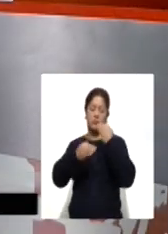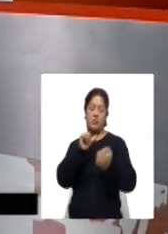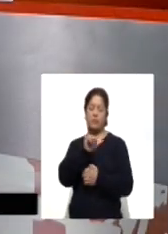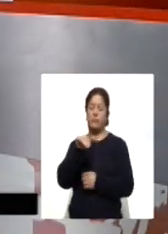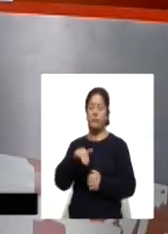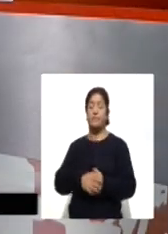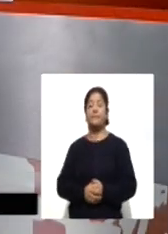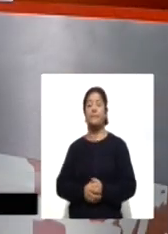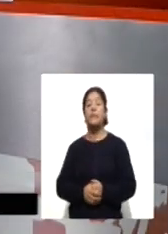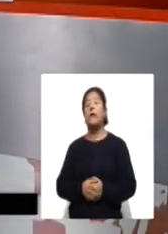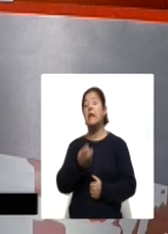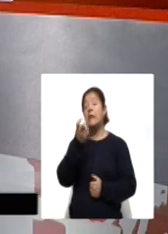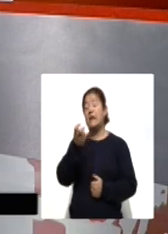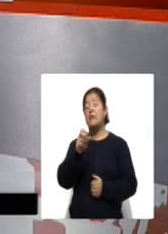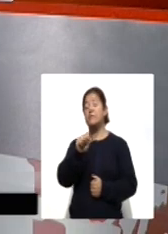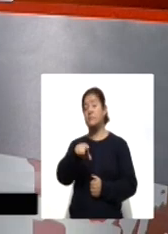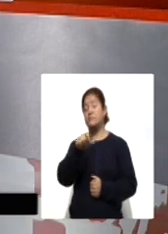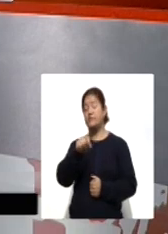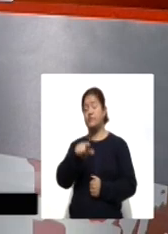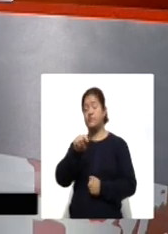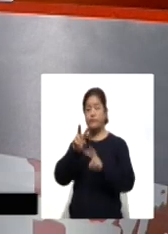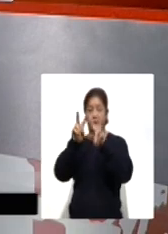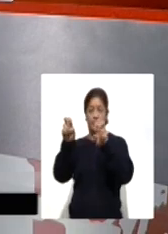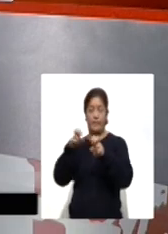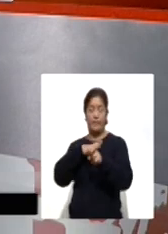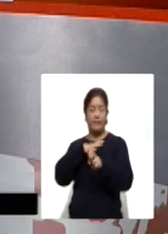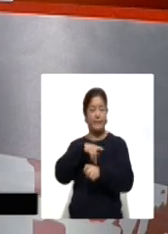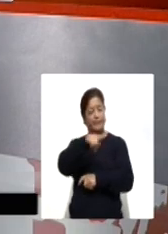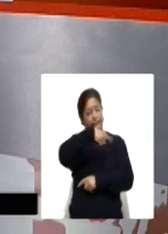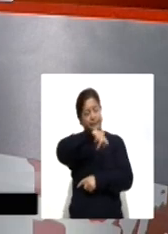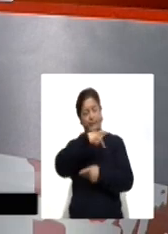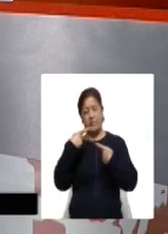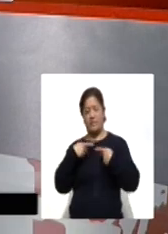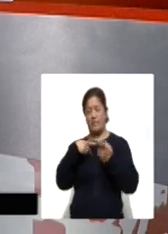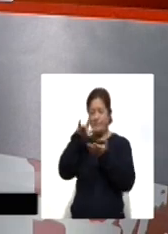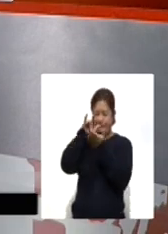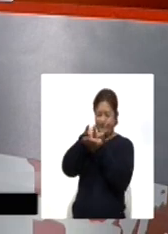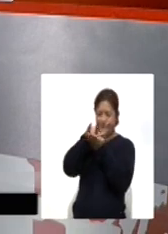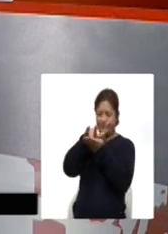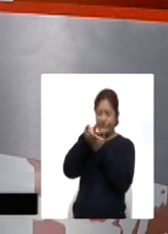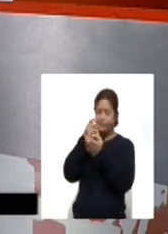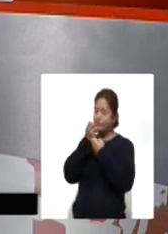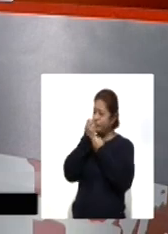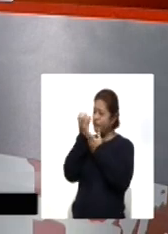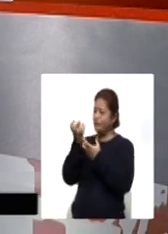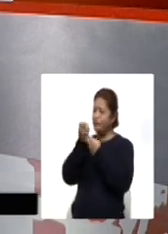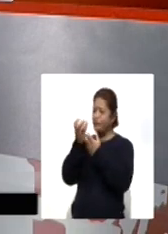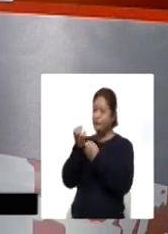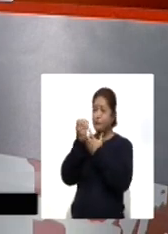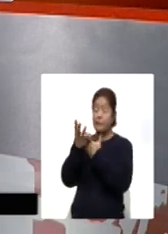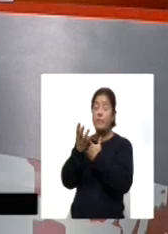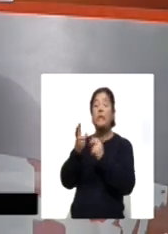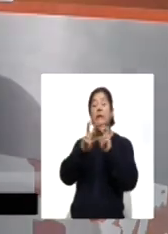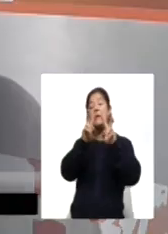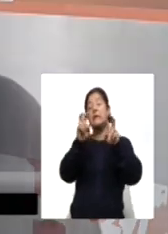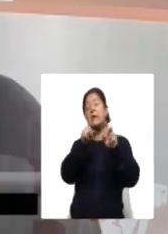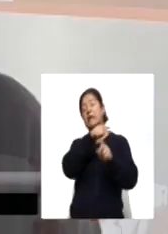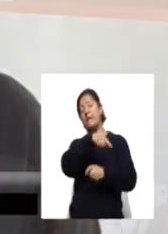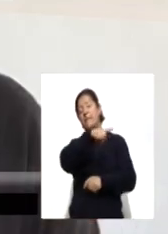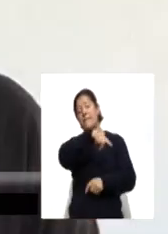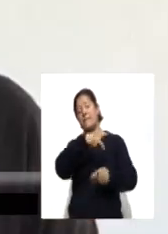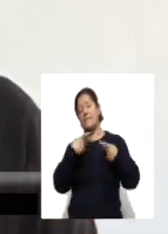tema, Anabel Ábalos Sempo Alteca recibió muestras de solidaridad y apoyo de personajes de los ámbitos político y social.